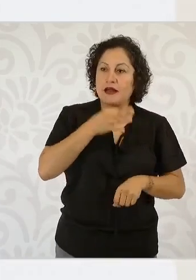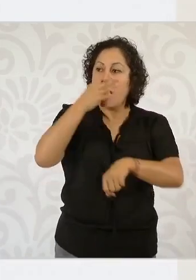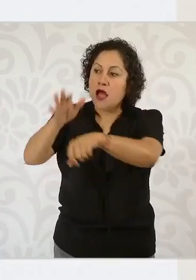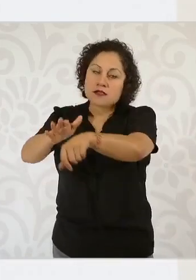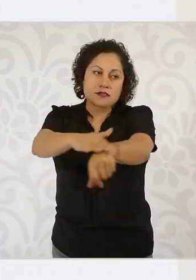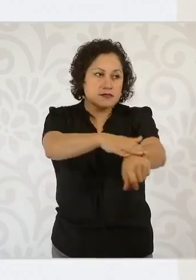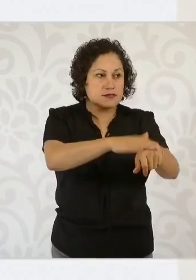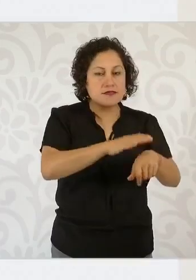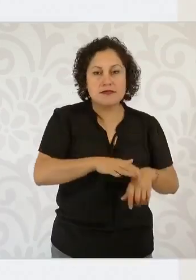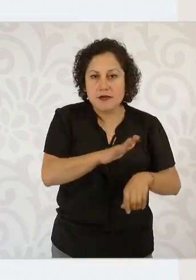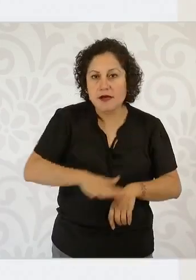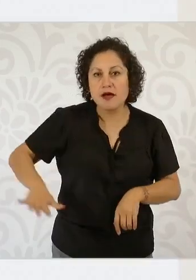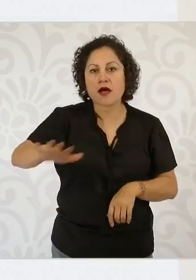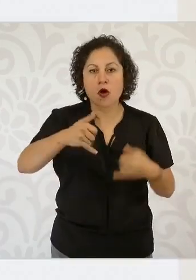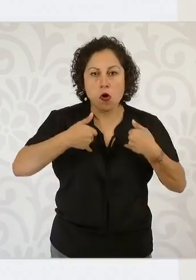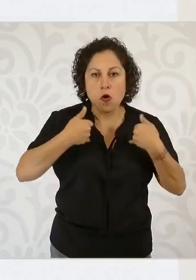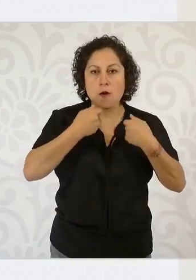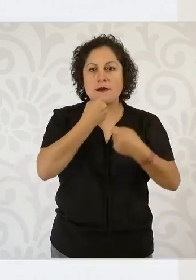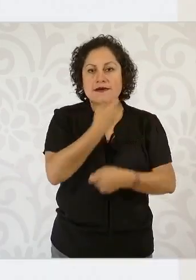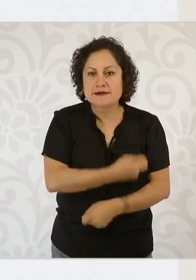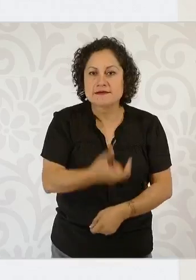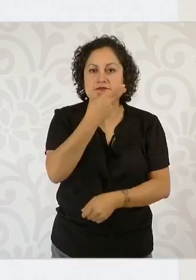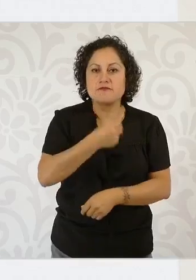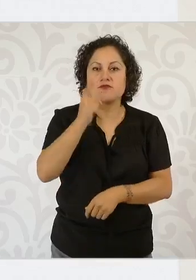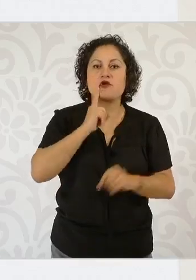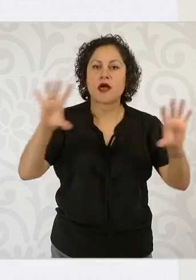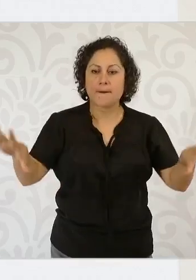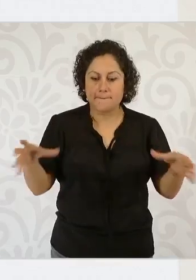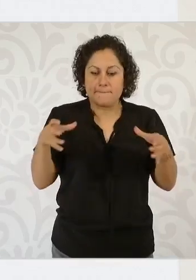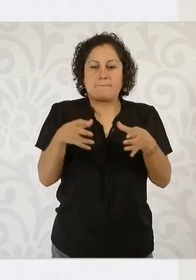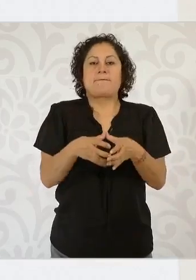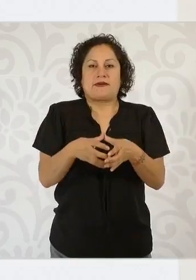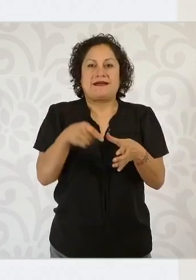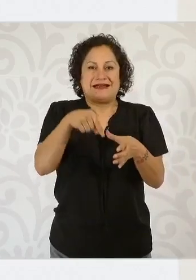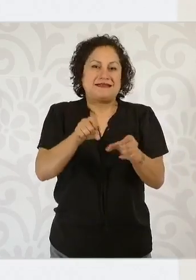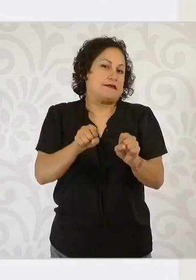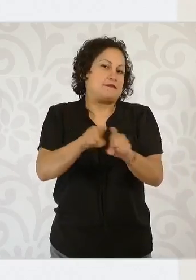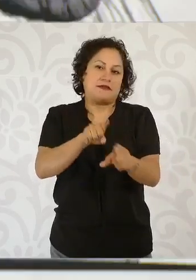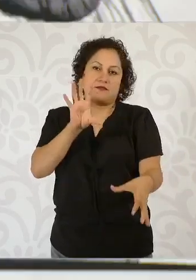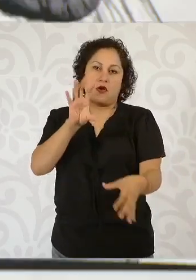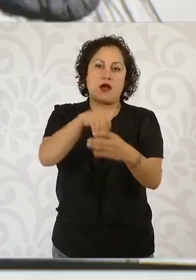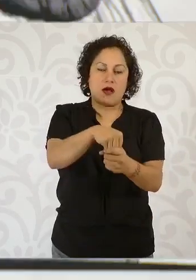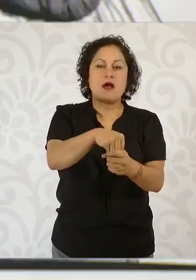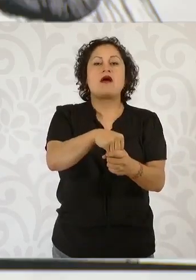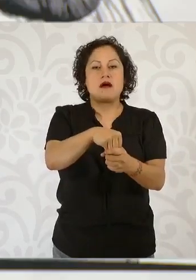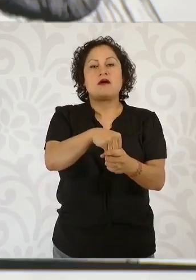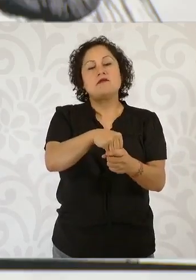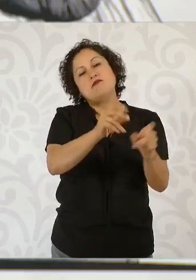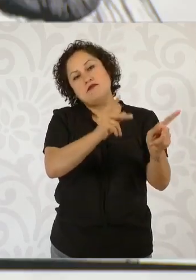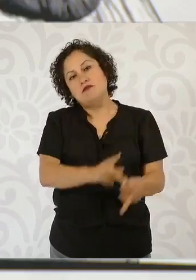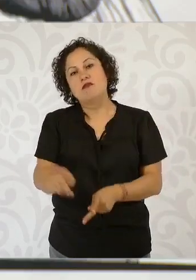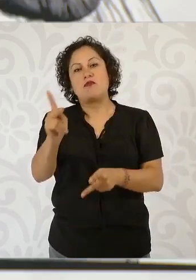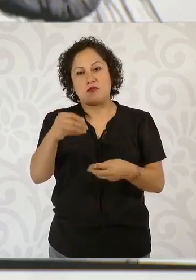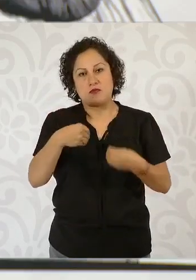que se están involucrando en el deporte. Es parte pues del proyecto de vida saludable y también de invitar a los